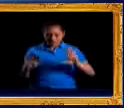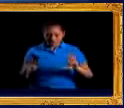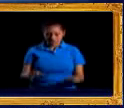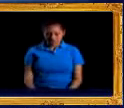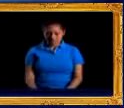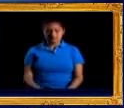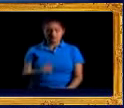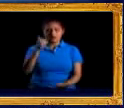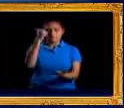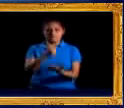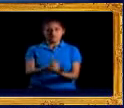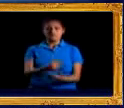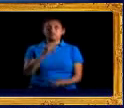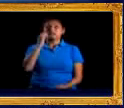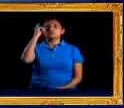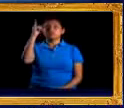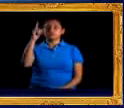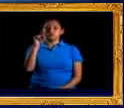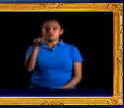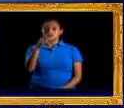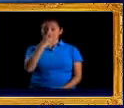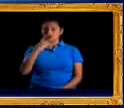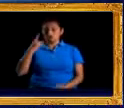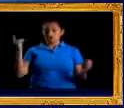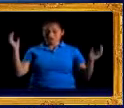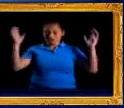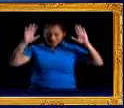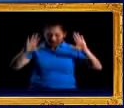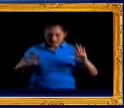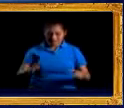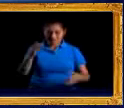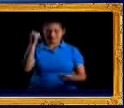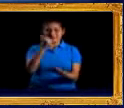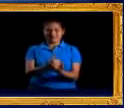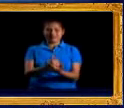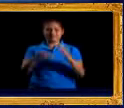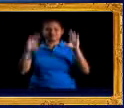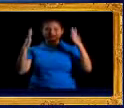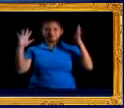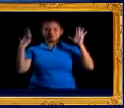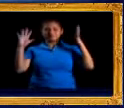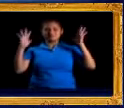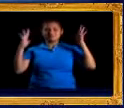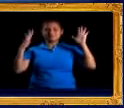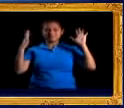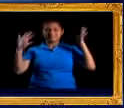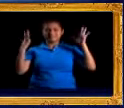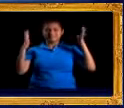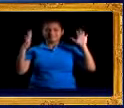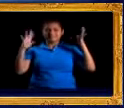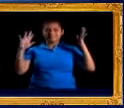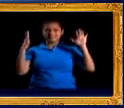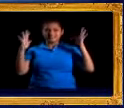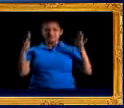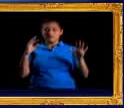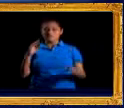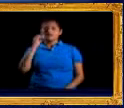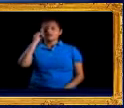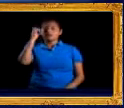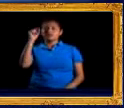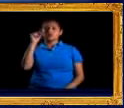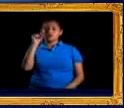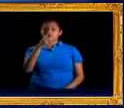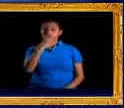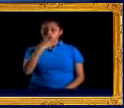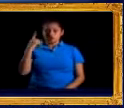adorarás, al Señor tu Dios adorarás, al Señor tu Dios besarás, al Señor